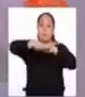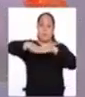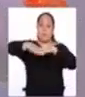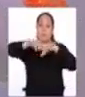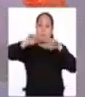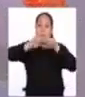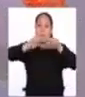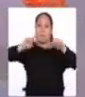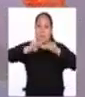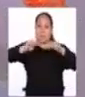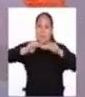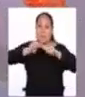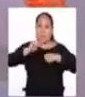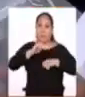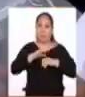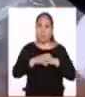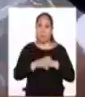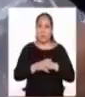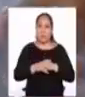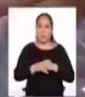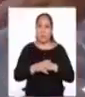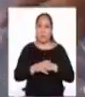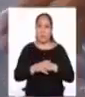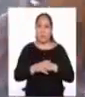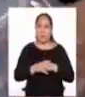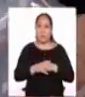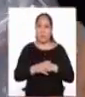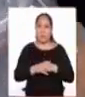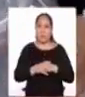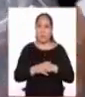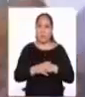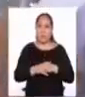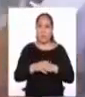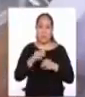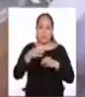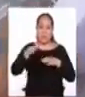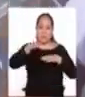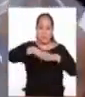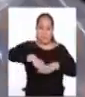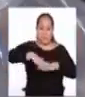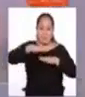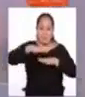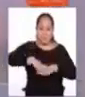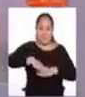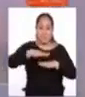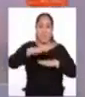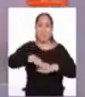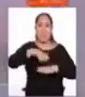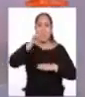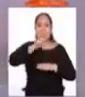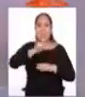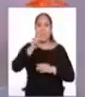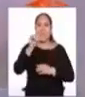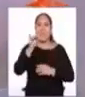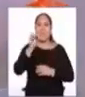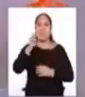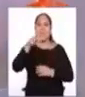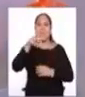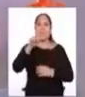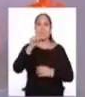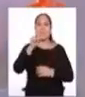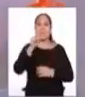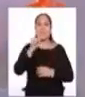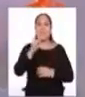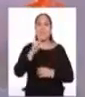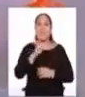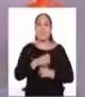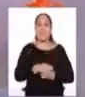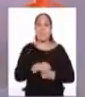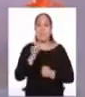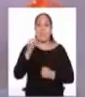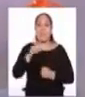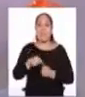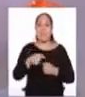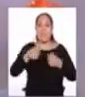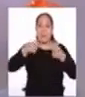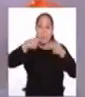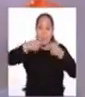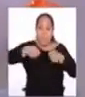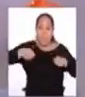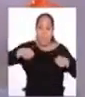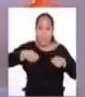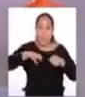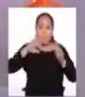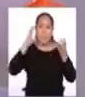tensa. Sí, mira, a ver, a ver. Ahora sí. Ah, y este plástico funcionará